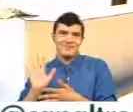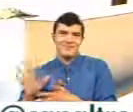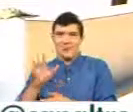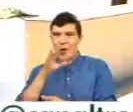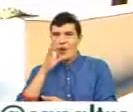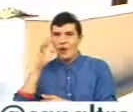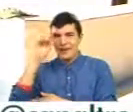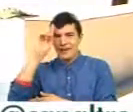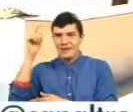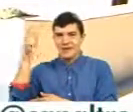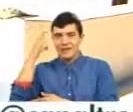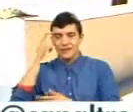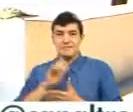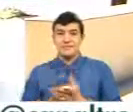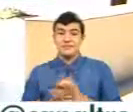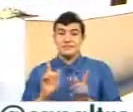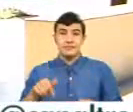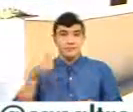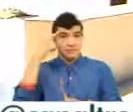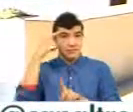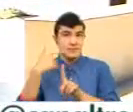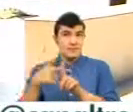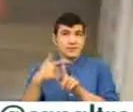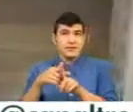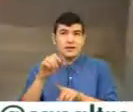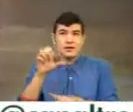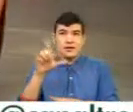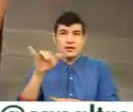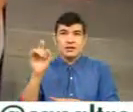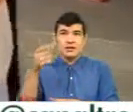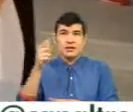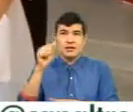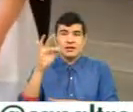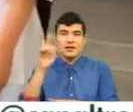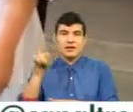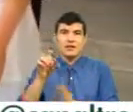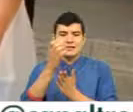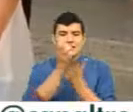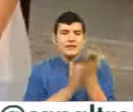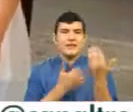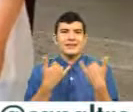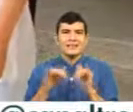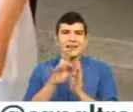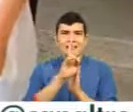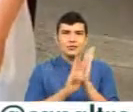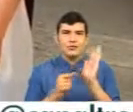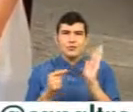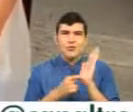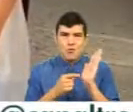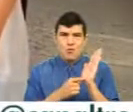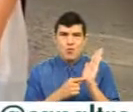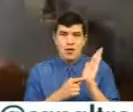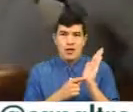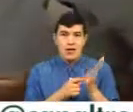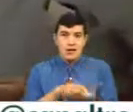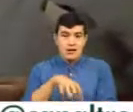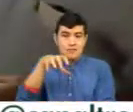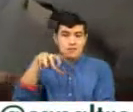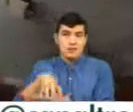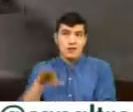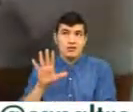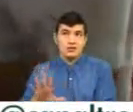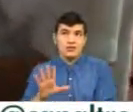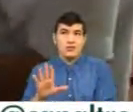otro hecho positivo lo dio el hígado ya certificó a través de una resolución que este centro de